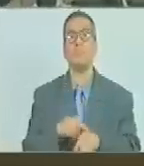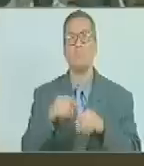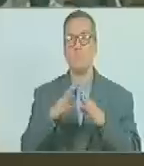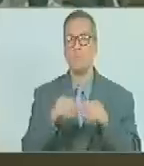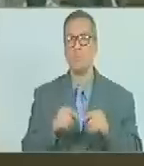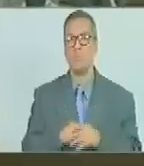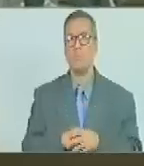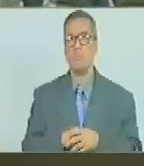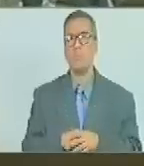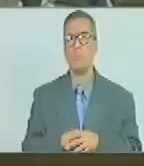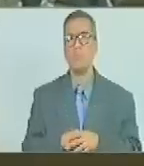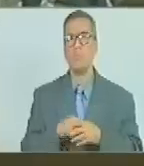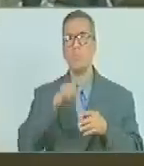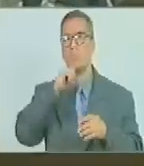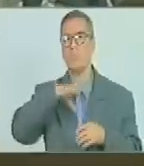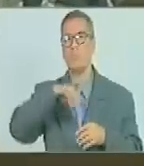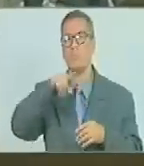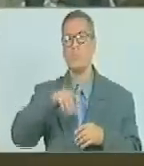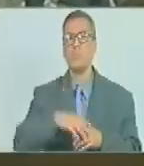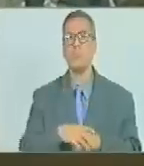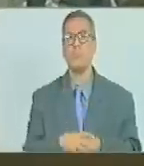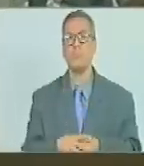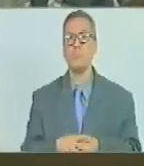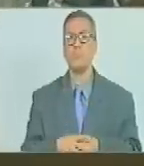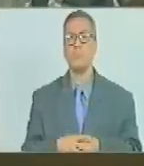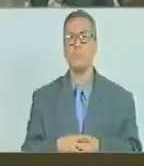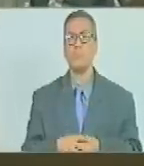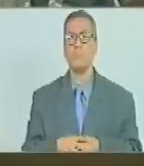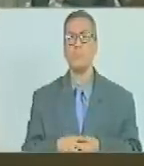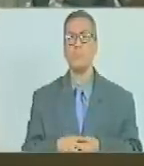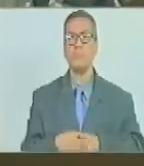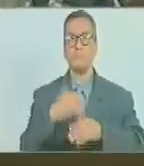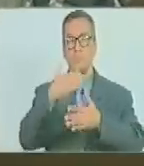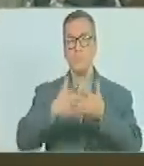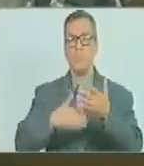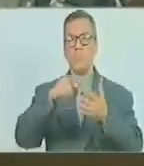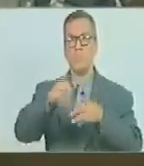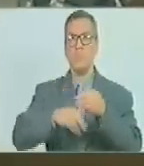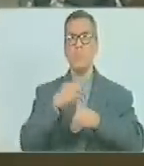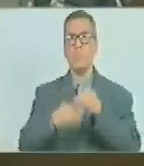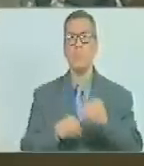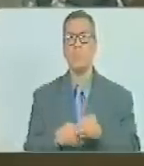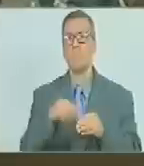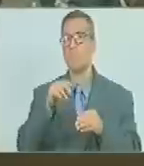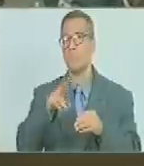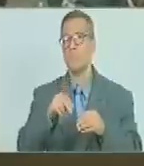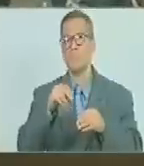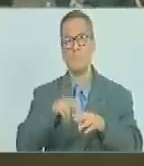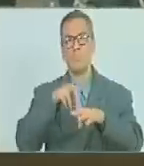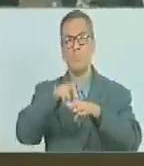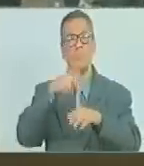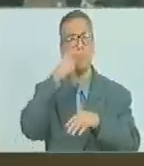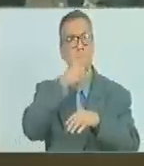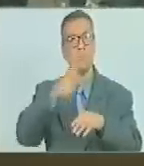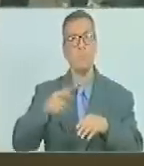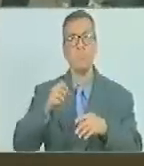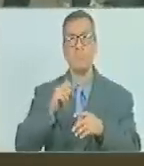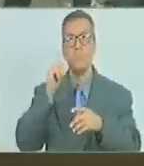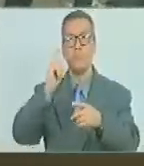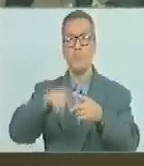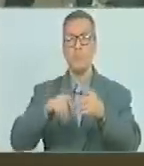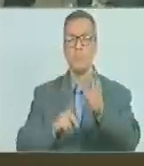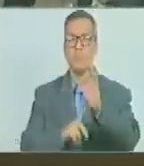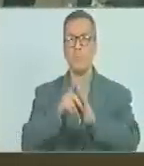imperios históricamente en su colonización no van a los pueblos a sembrar